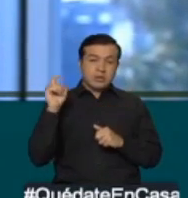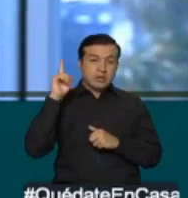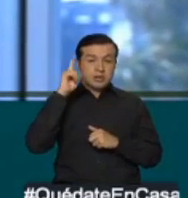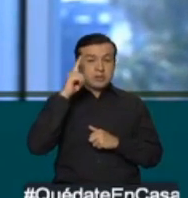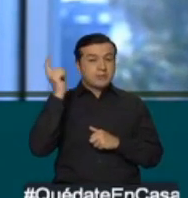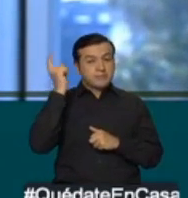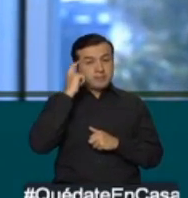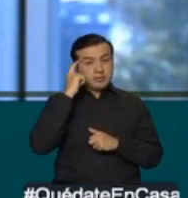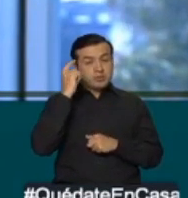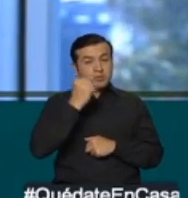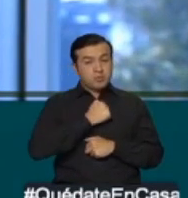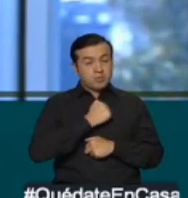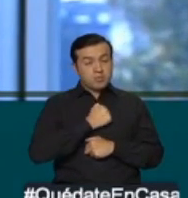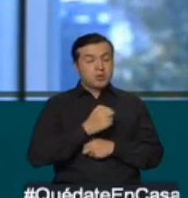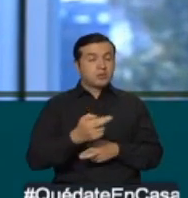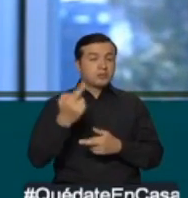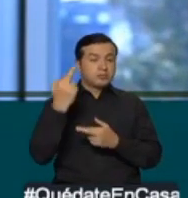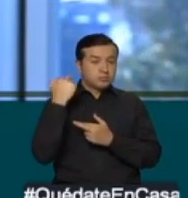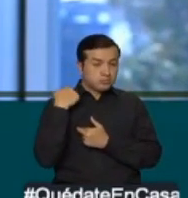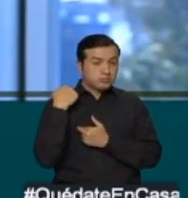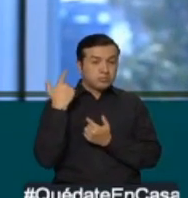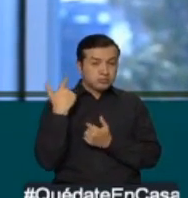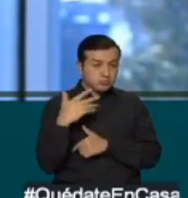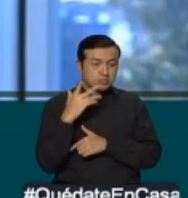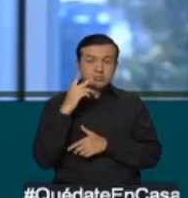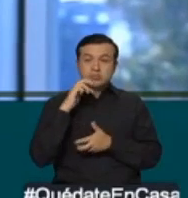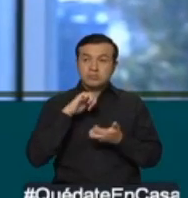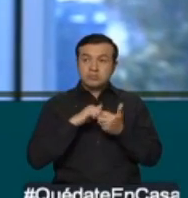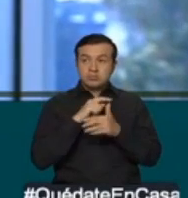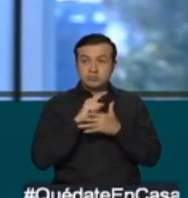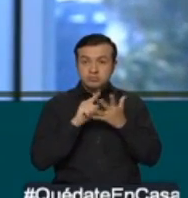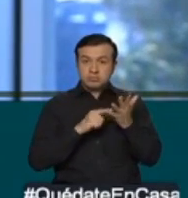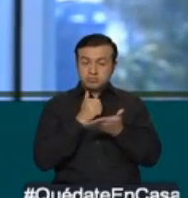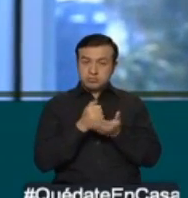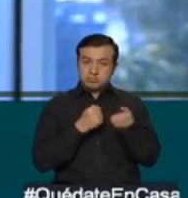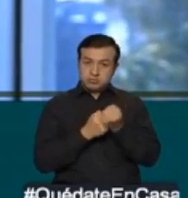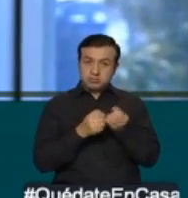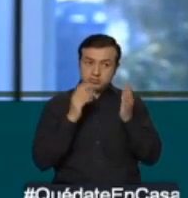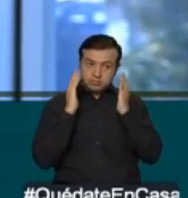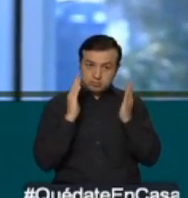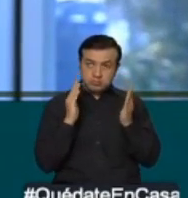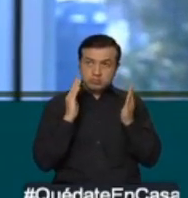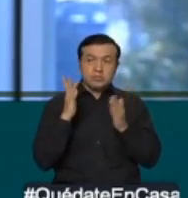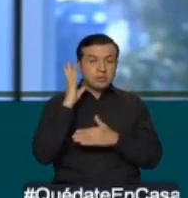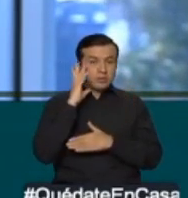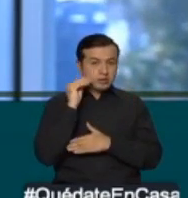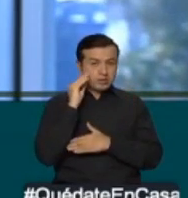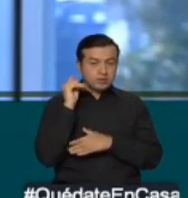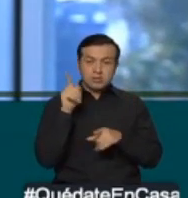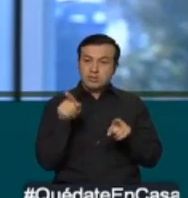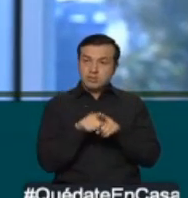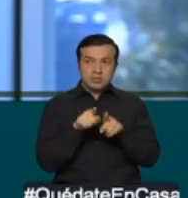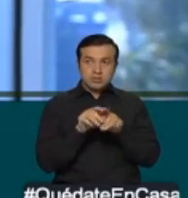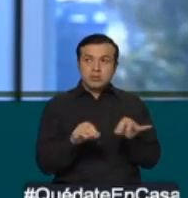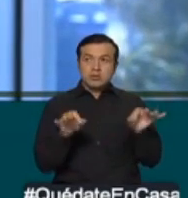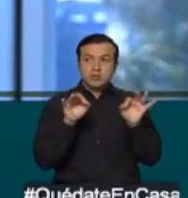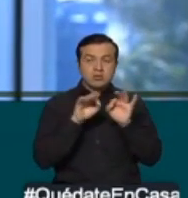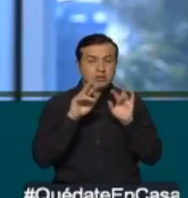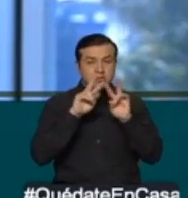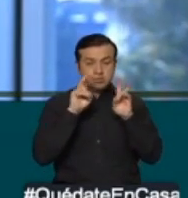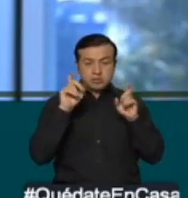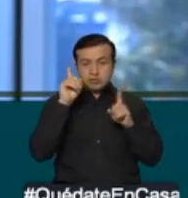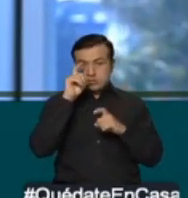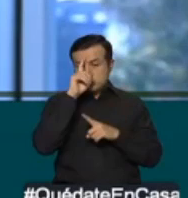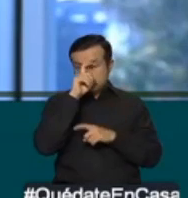creo que es nuestra responsabilidad ir solventando estos temas esta es una experiencia sin duda un tema bastante